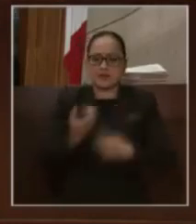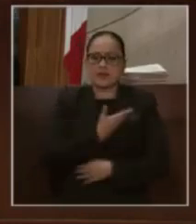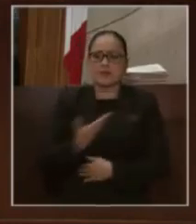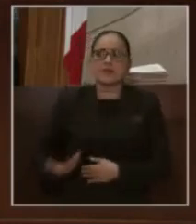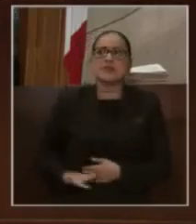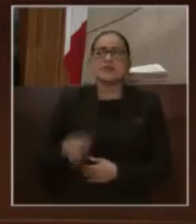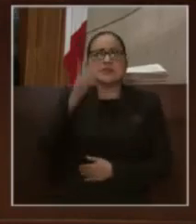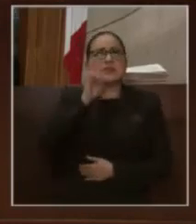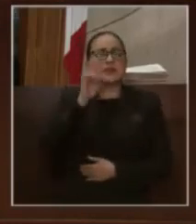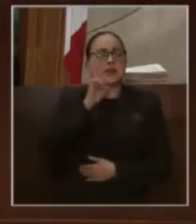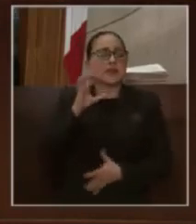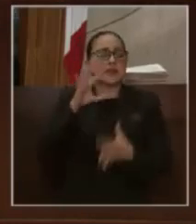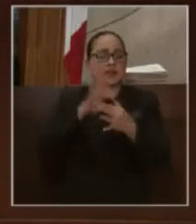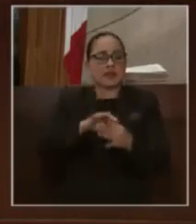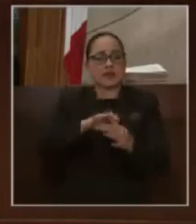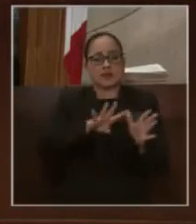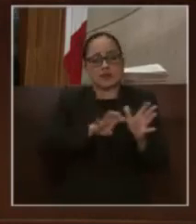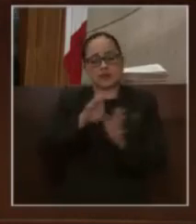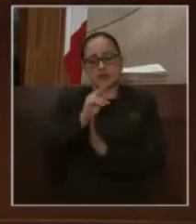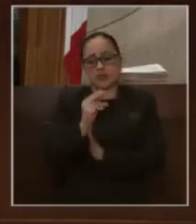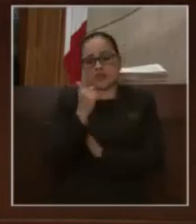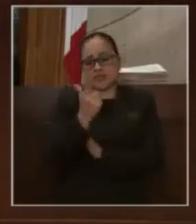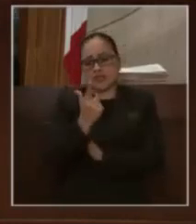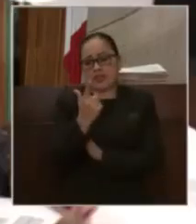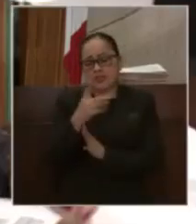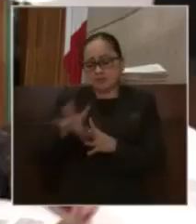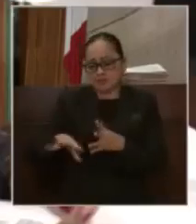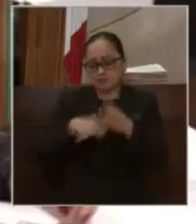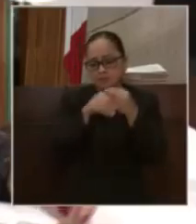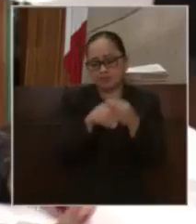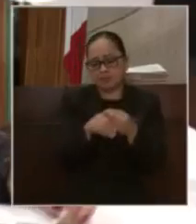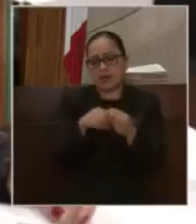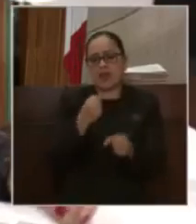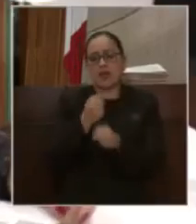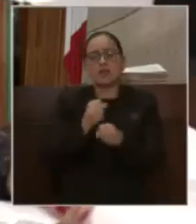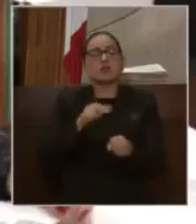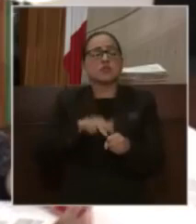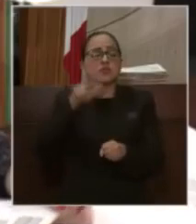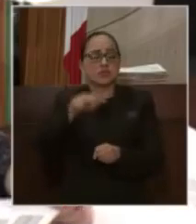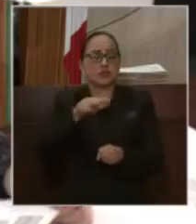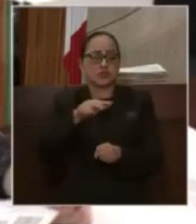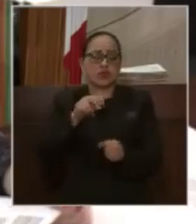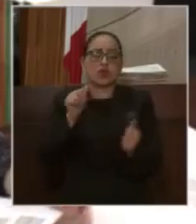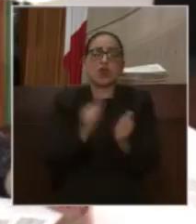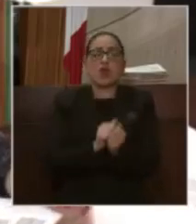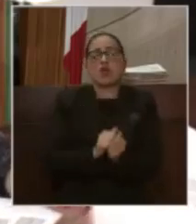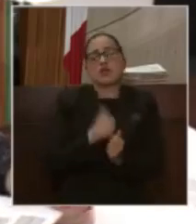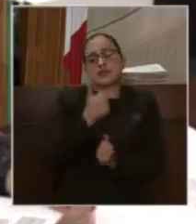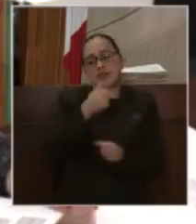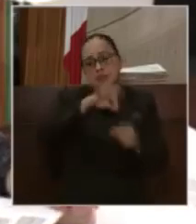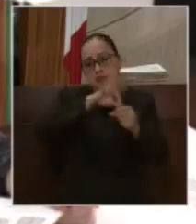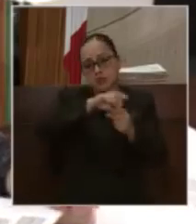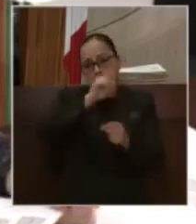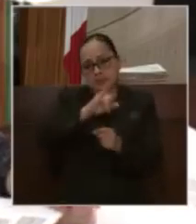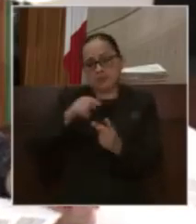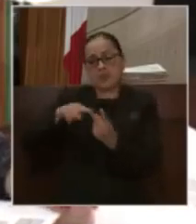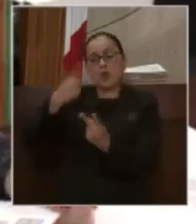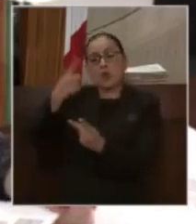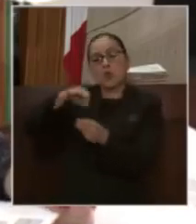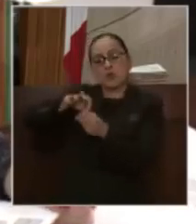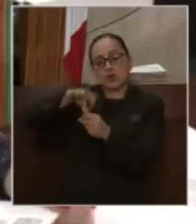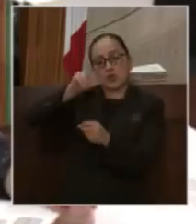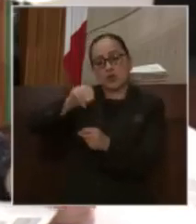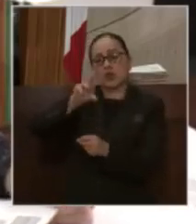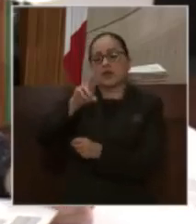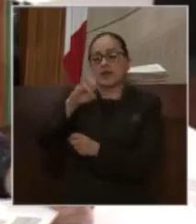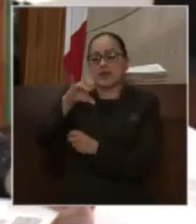proyecto relativo a los recursos de reconsideración 987 y sus respectivos acumulados, todos de este año, fue aprobado por una mayoría de 6 votos, con el voto en contra del magistrado